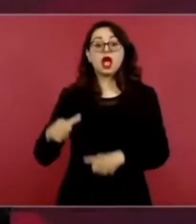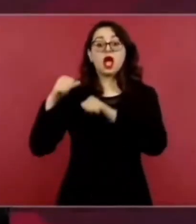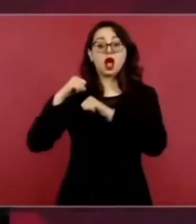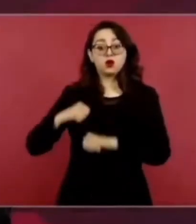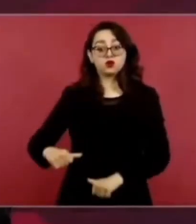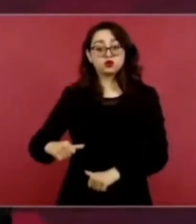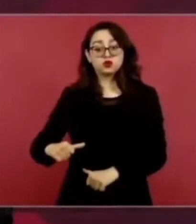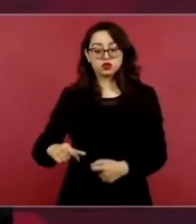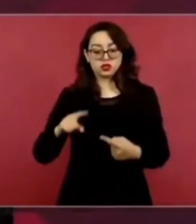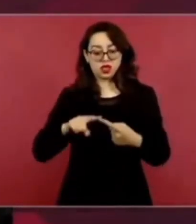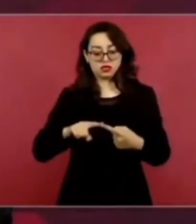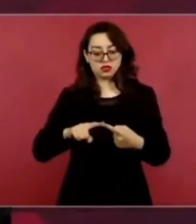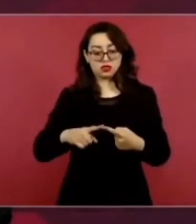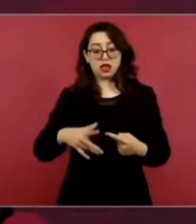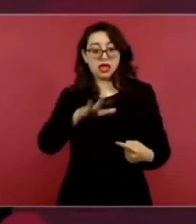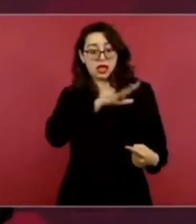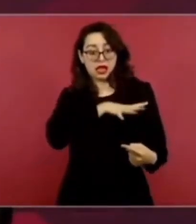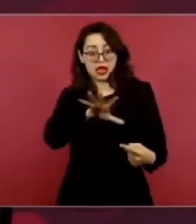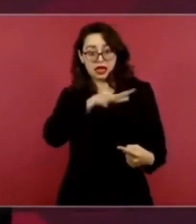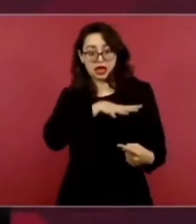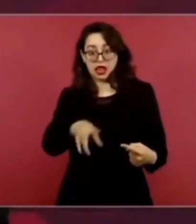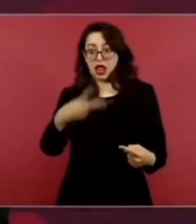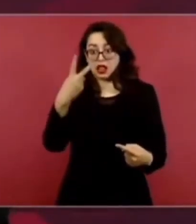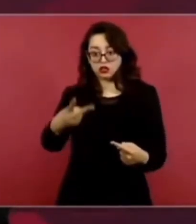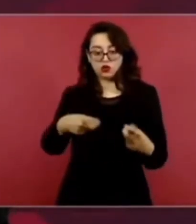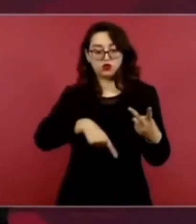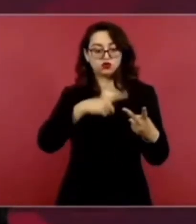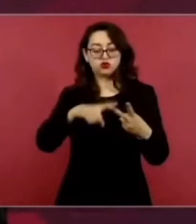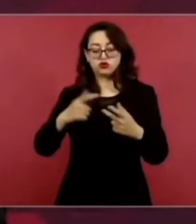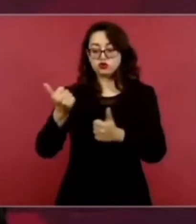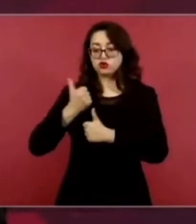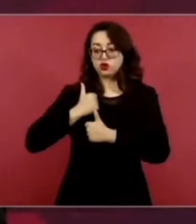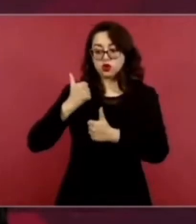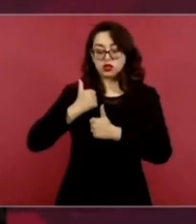a dos generales, a miembros del ejército,